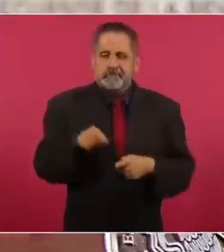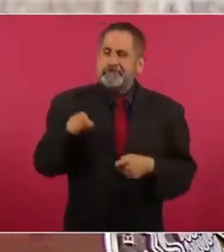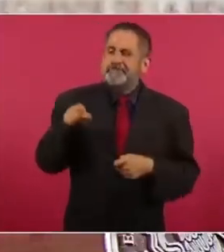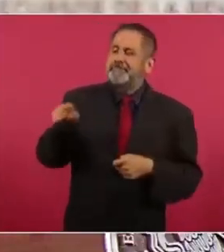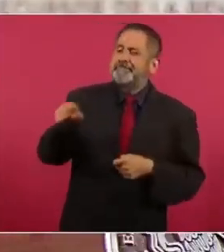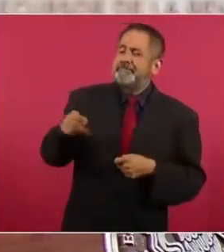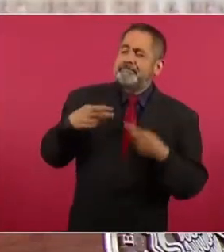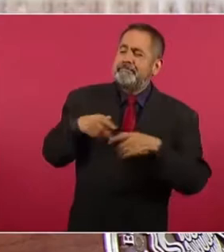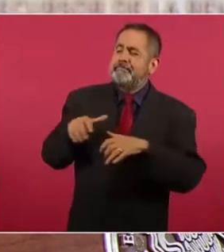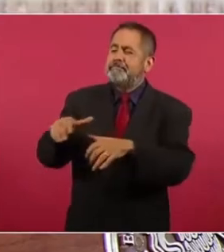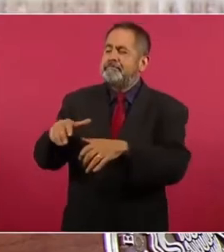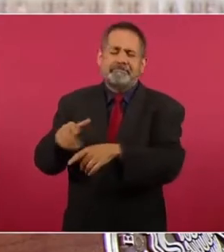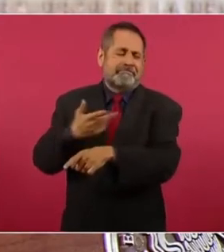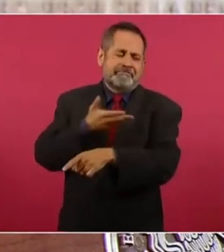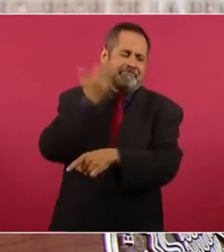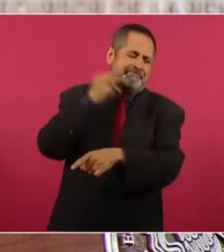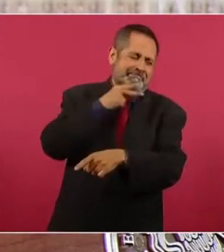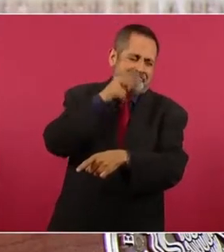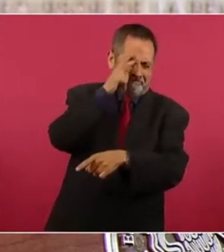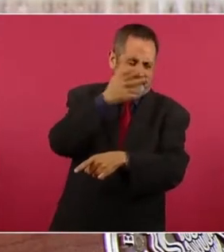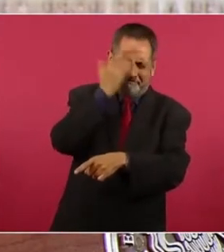ignorante,